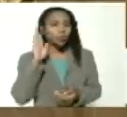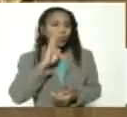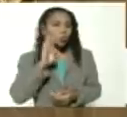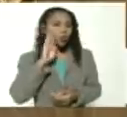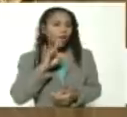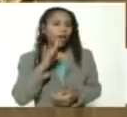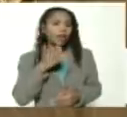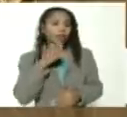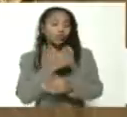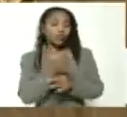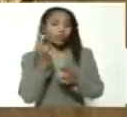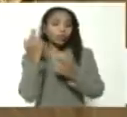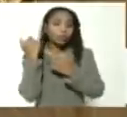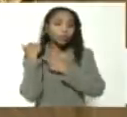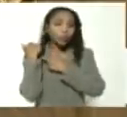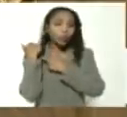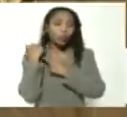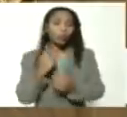fueron sus responsables,